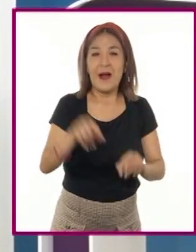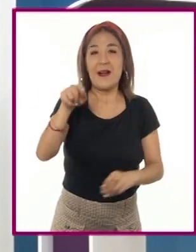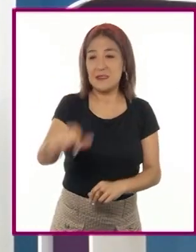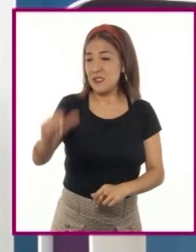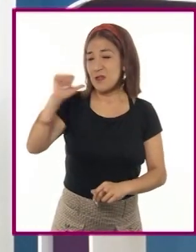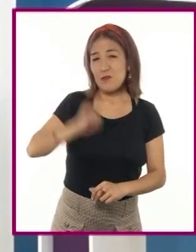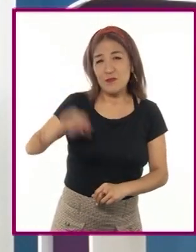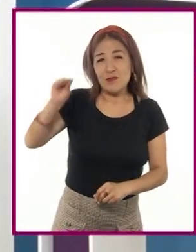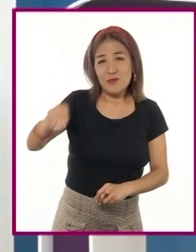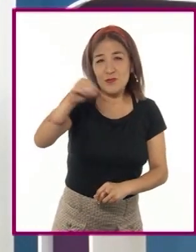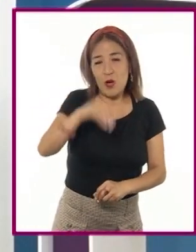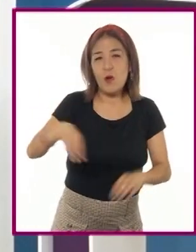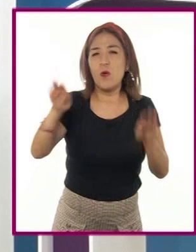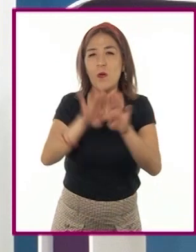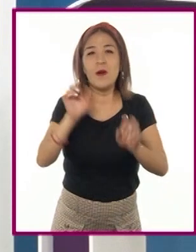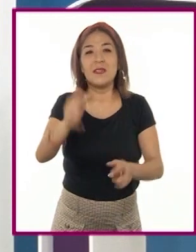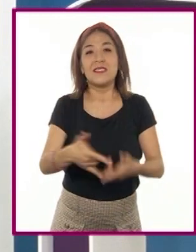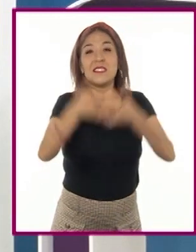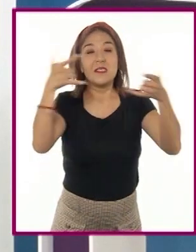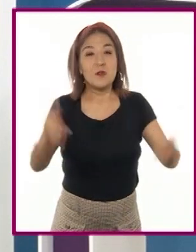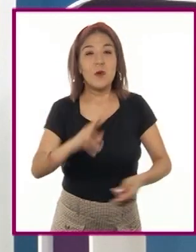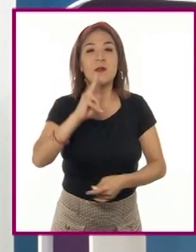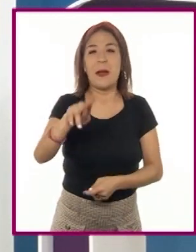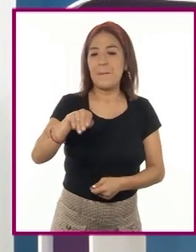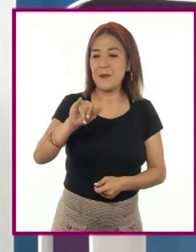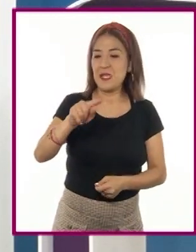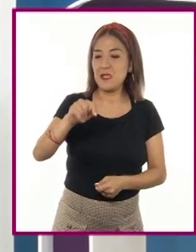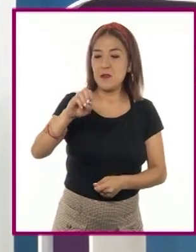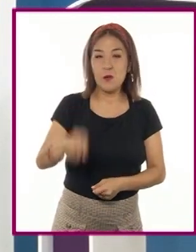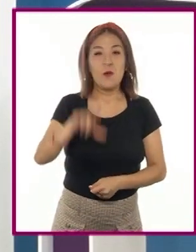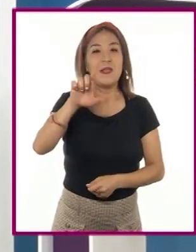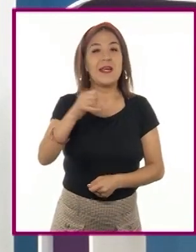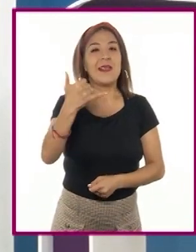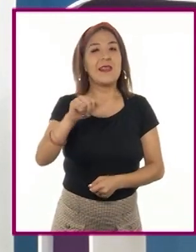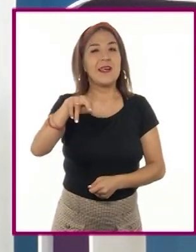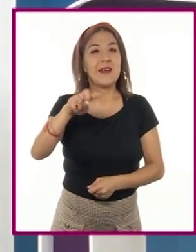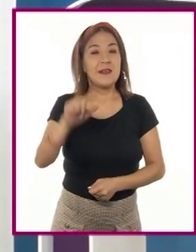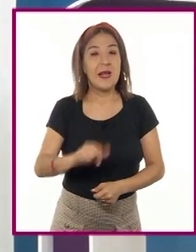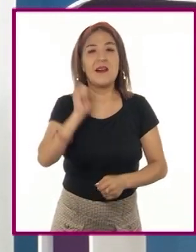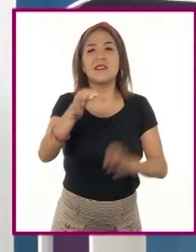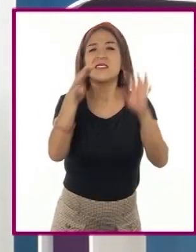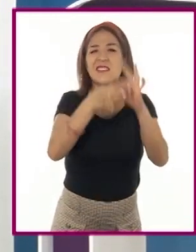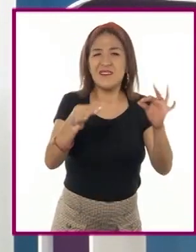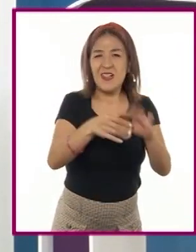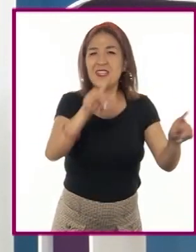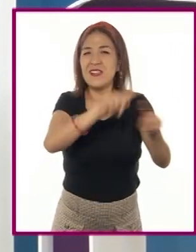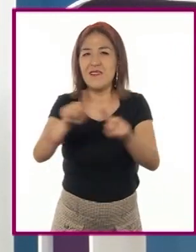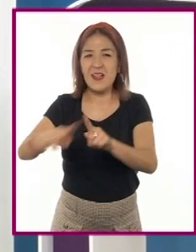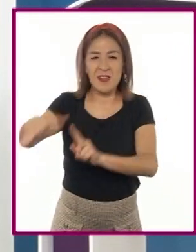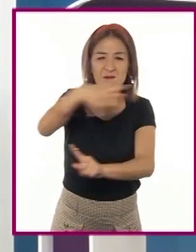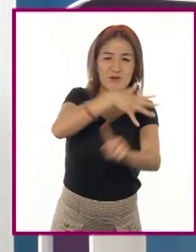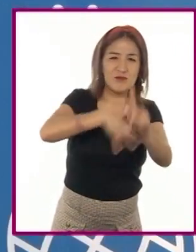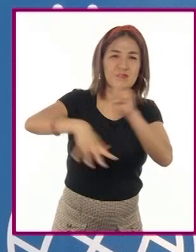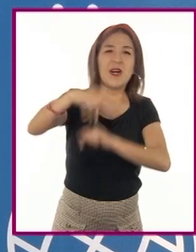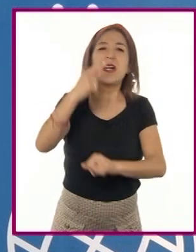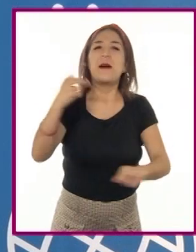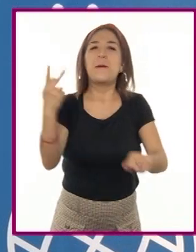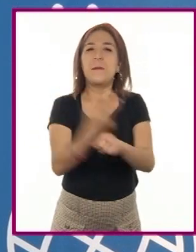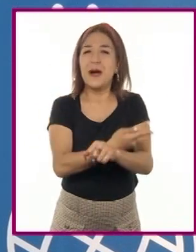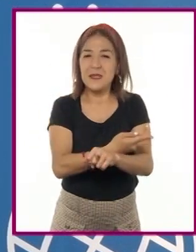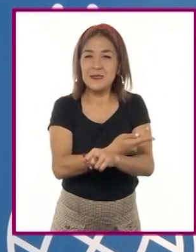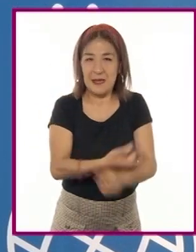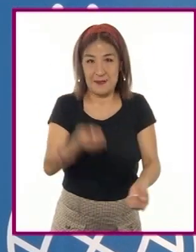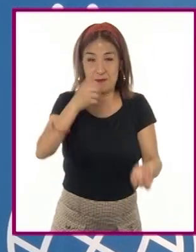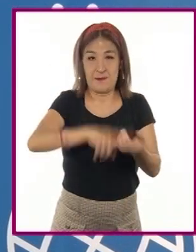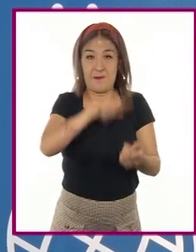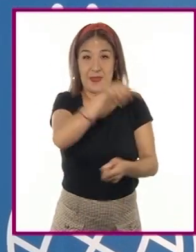recurrieron a narraciones, conocidas como mitos y leyendas, para explicar los distintos fenómenos de su alrededor. Ejemplo de